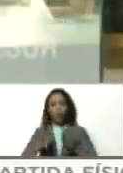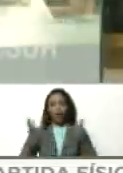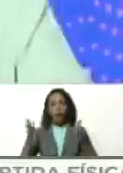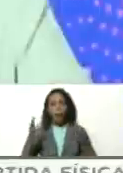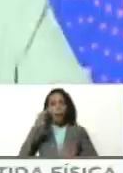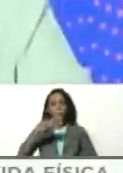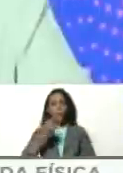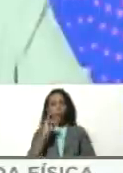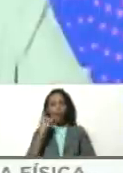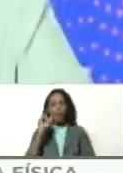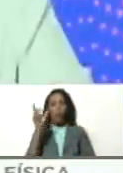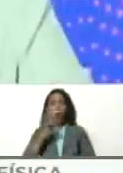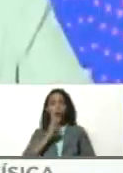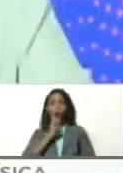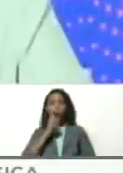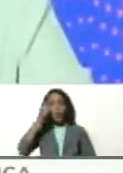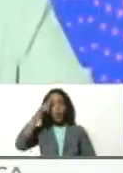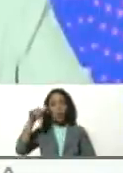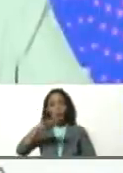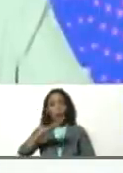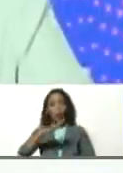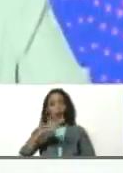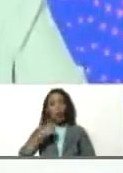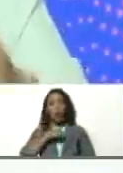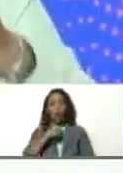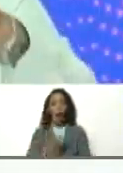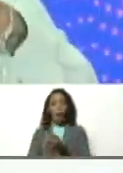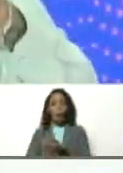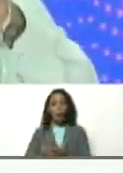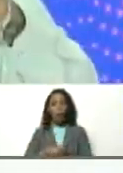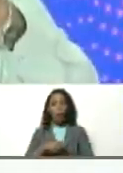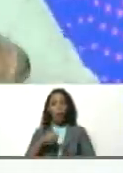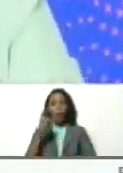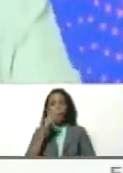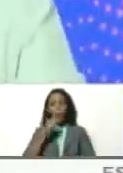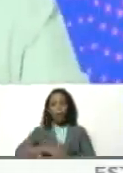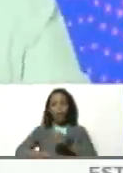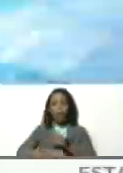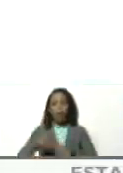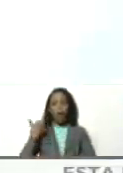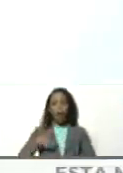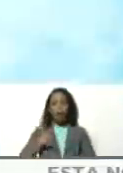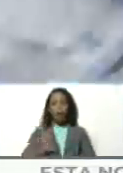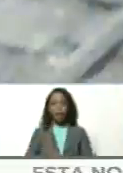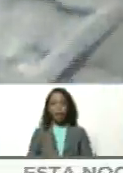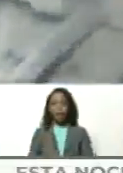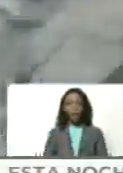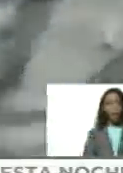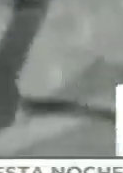de oro, el pibe del pueblo, nuestro hermano Diego Armando Maradona, por favor.